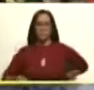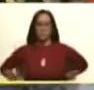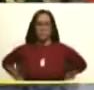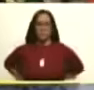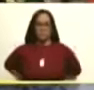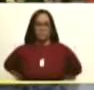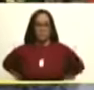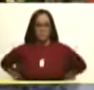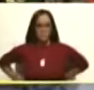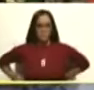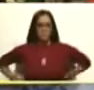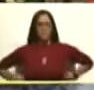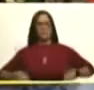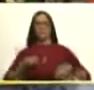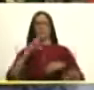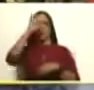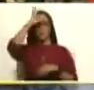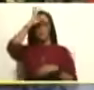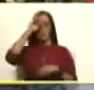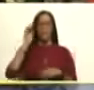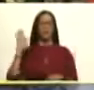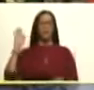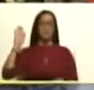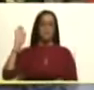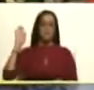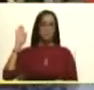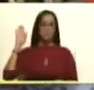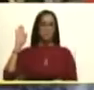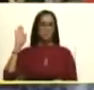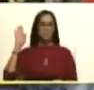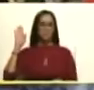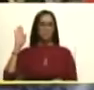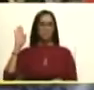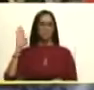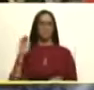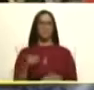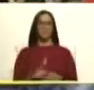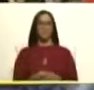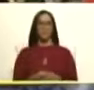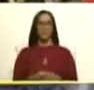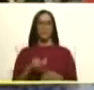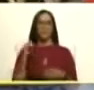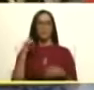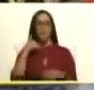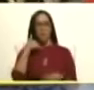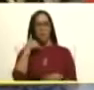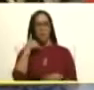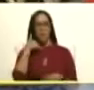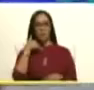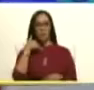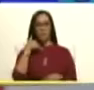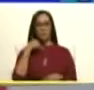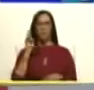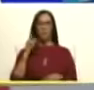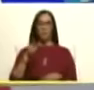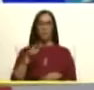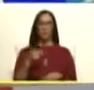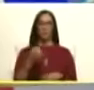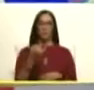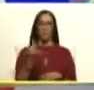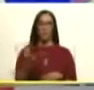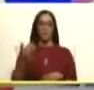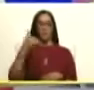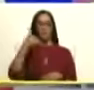El que no sepa, que levante la mano. Ahí está su teléfono. Usted pone en su número de